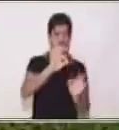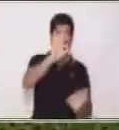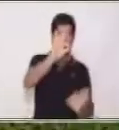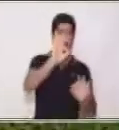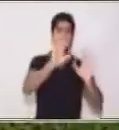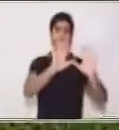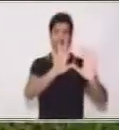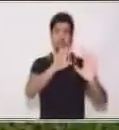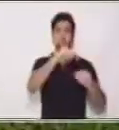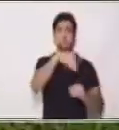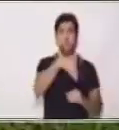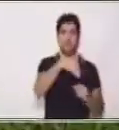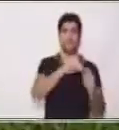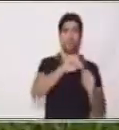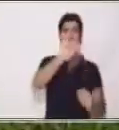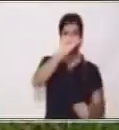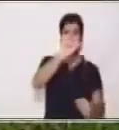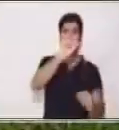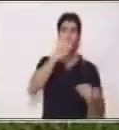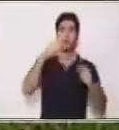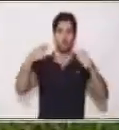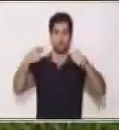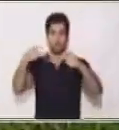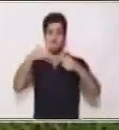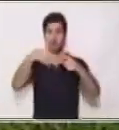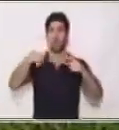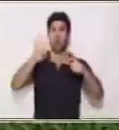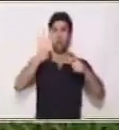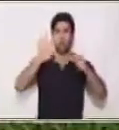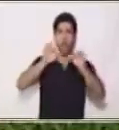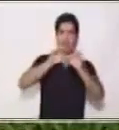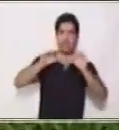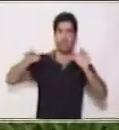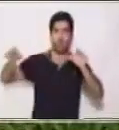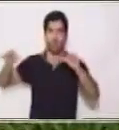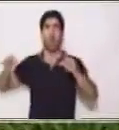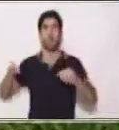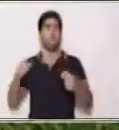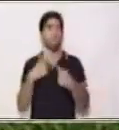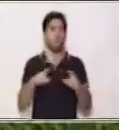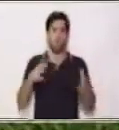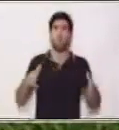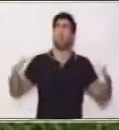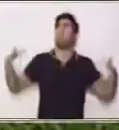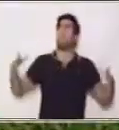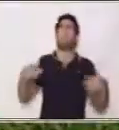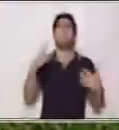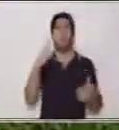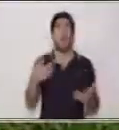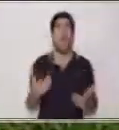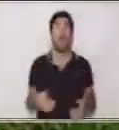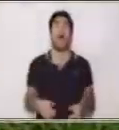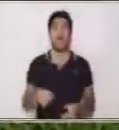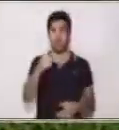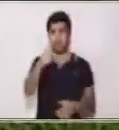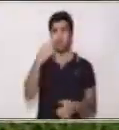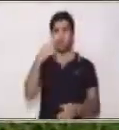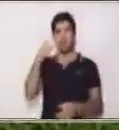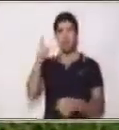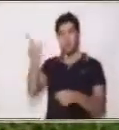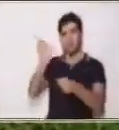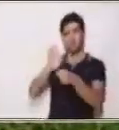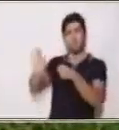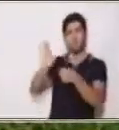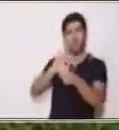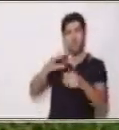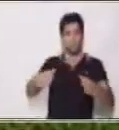¿Para qué nos puede servir un cilindro tan grande de 10 metros de alto y 4 metros de radio? para guardar granos. Se conocen